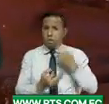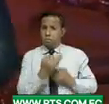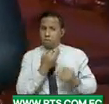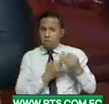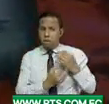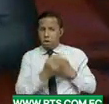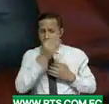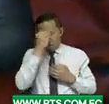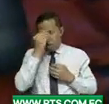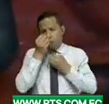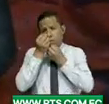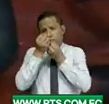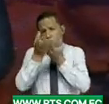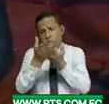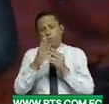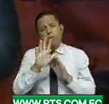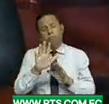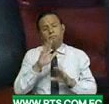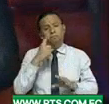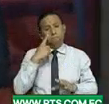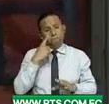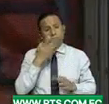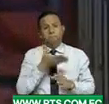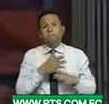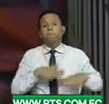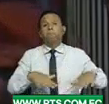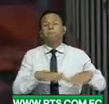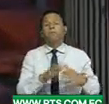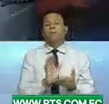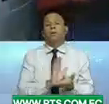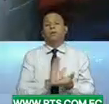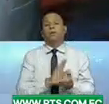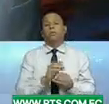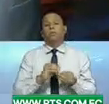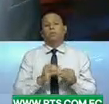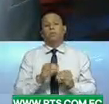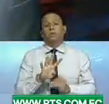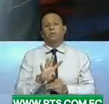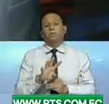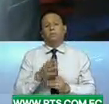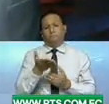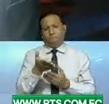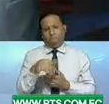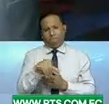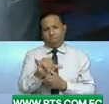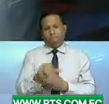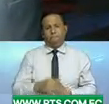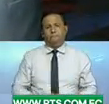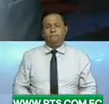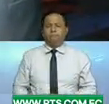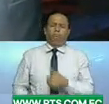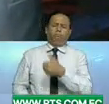ese caso de asesinato que se ha presentado en el bloque 4 de Evasión Popular. Adelante, buenas noches. Charlie, muchísimas gracias.